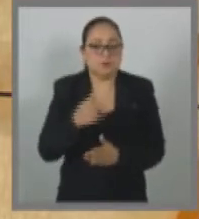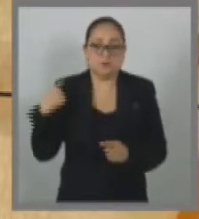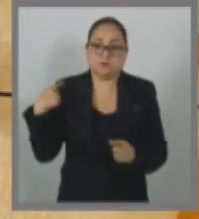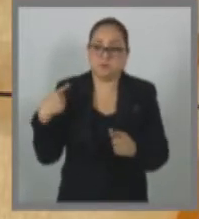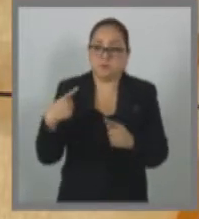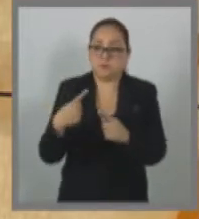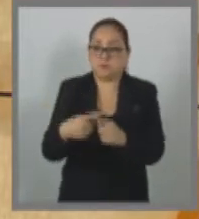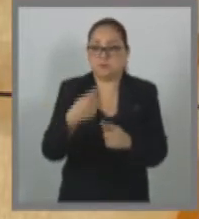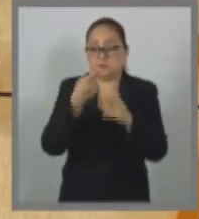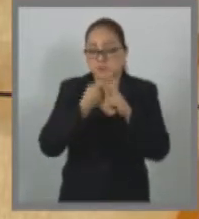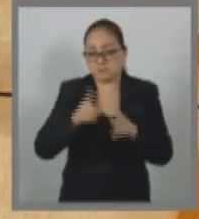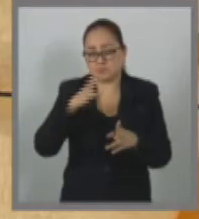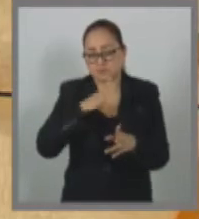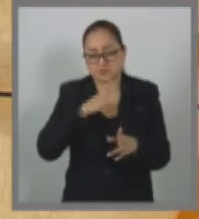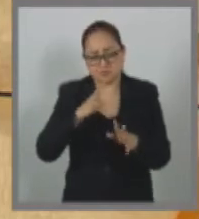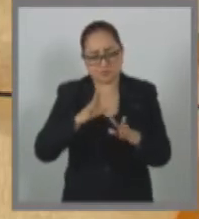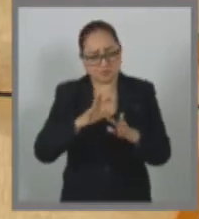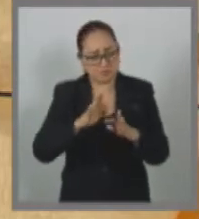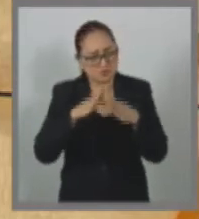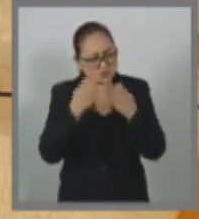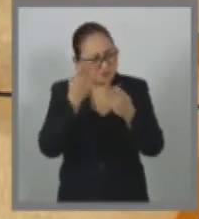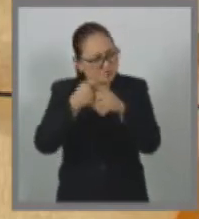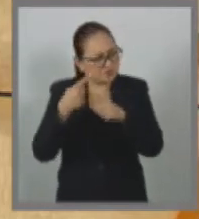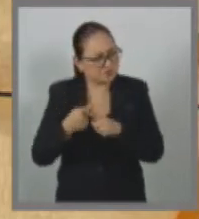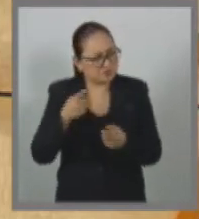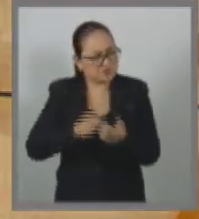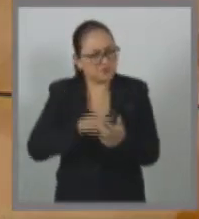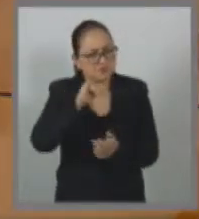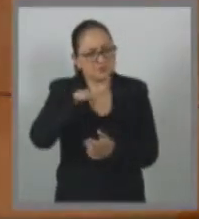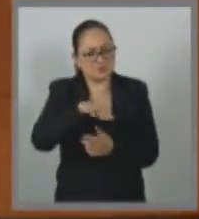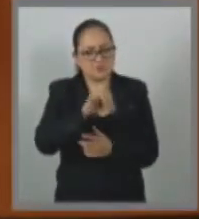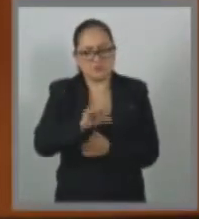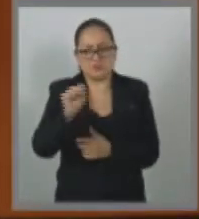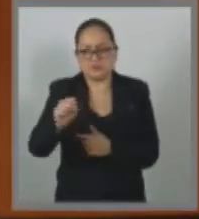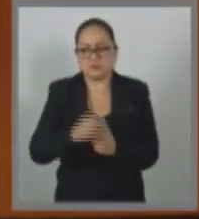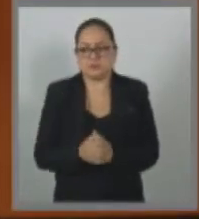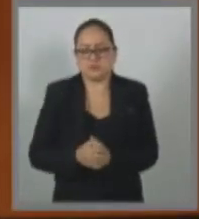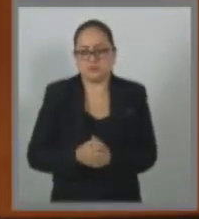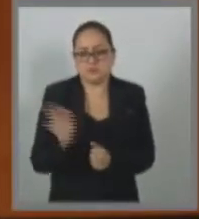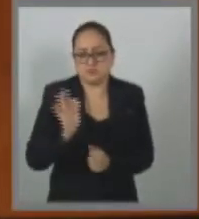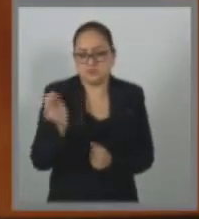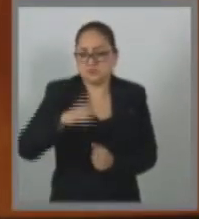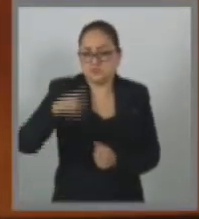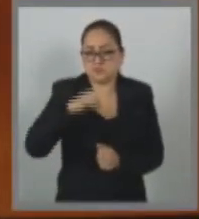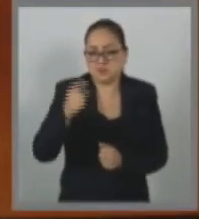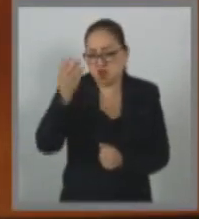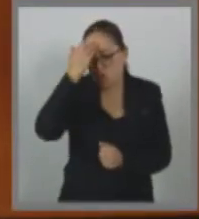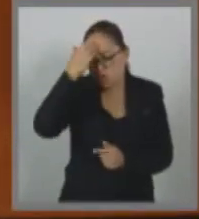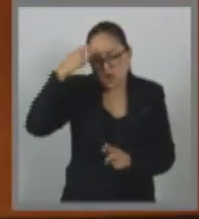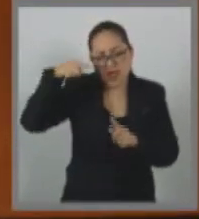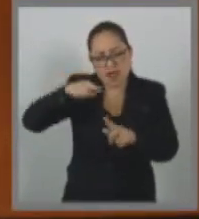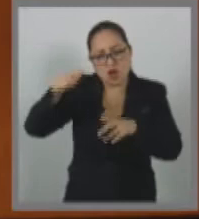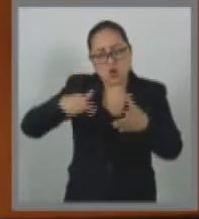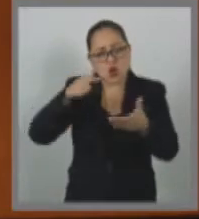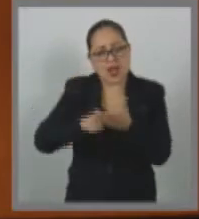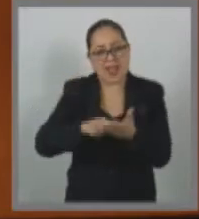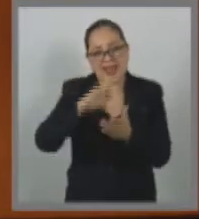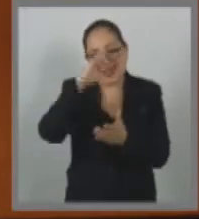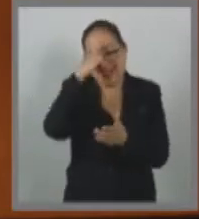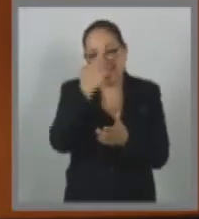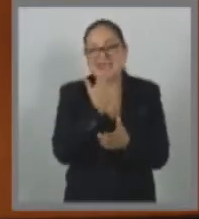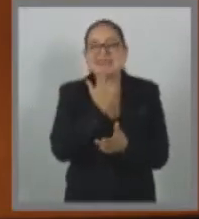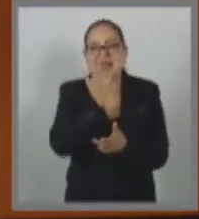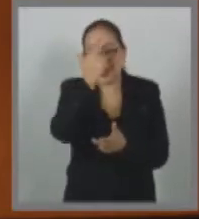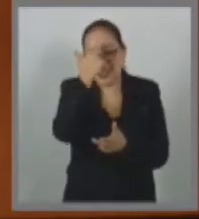consolidado una infraestructura muy representativa del IMSS. ¿Quién no conoce nuestro primer centro hospitalario La Raza, que